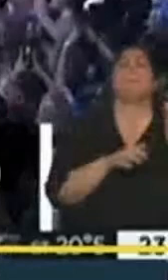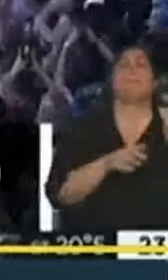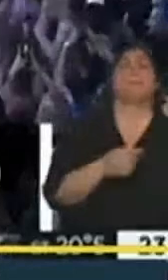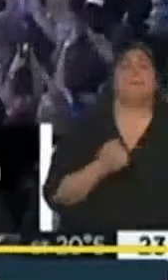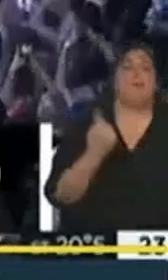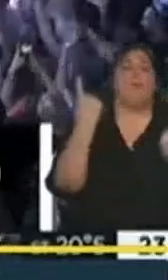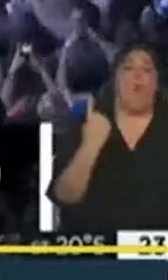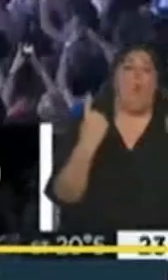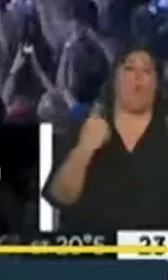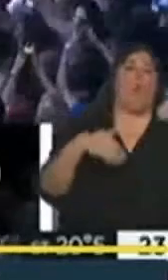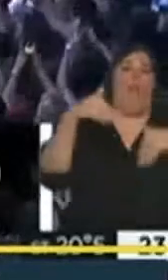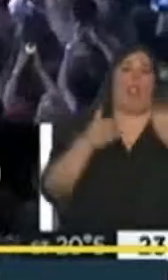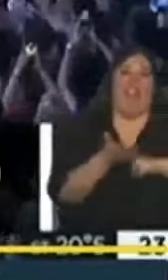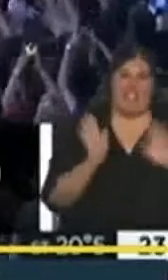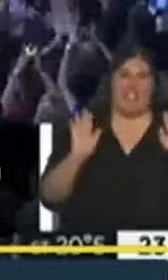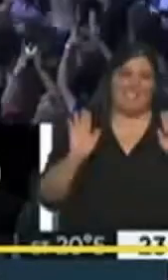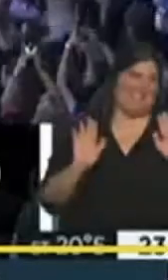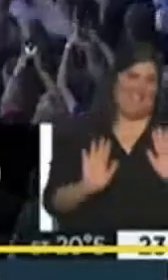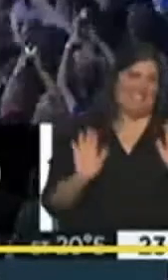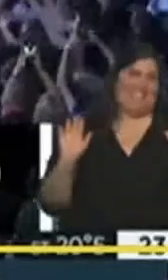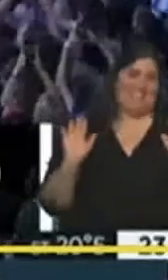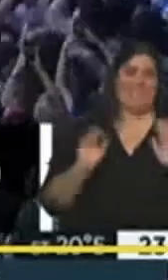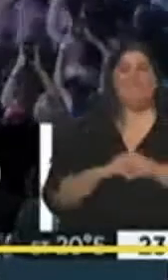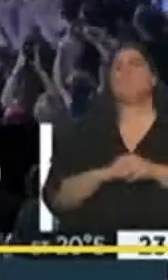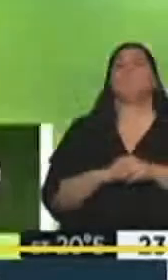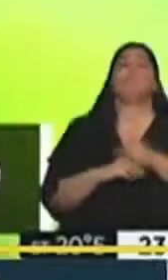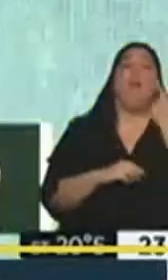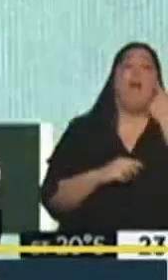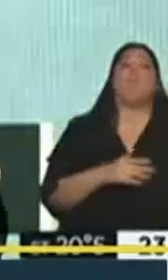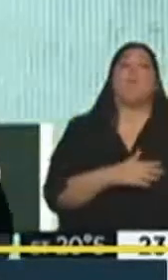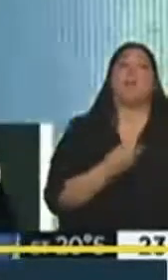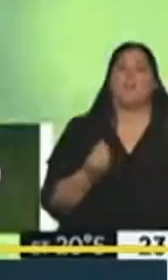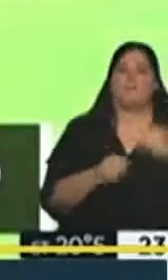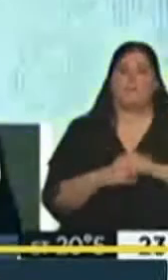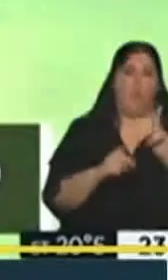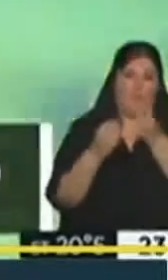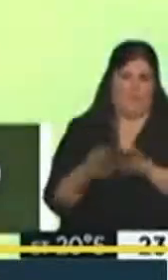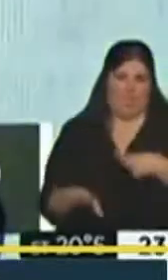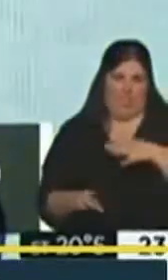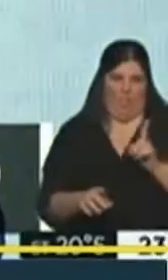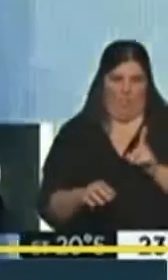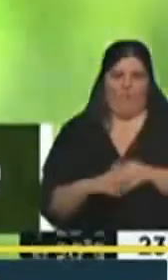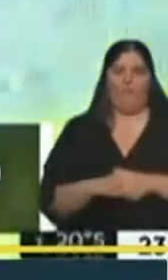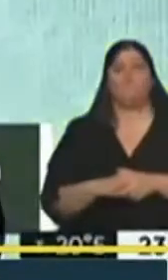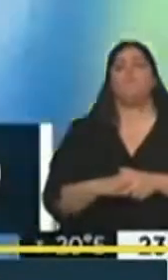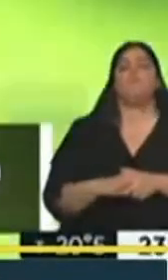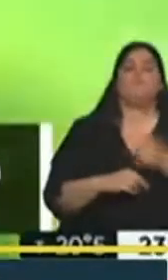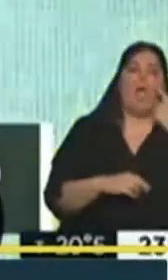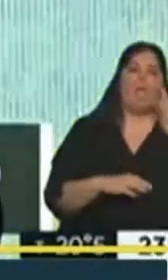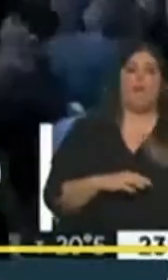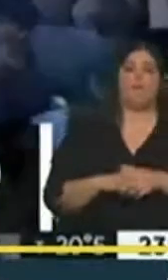que abrace a todos o un país del sálvese quien pueda. Dijo que va a acercarse a todos, sin importar